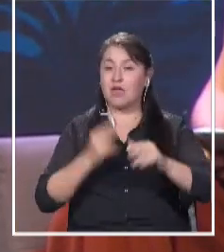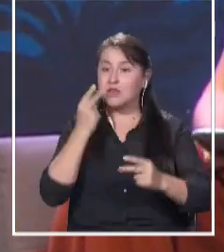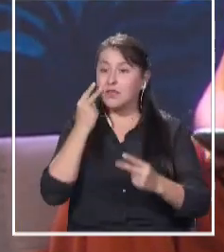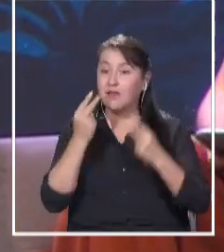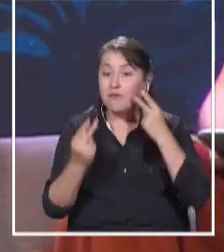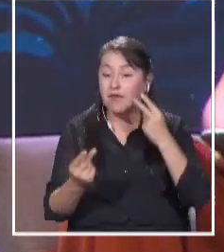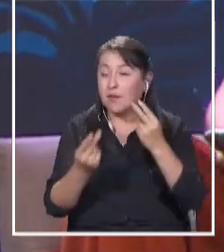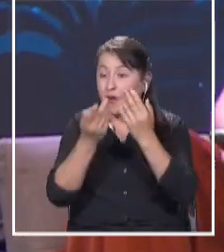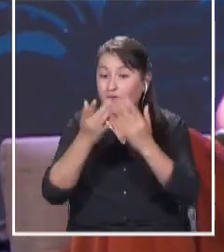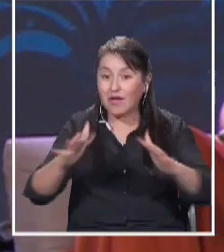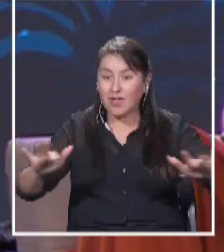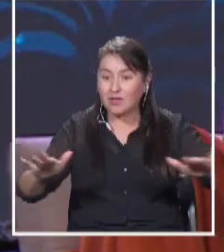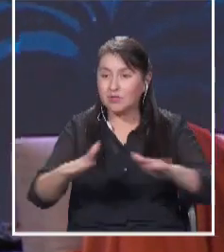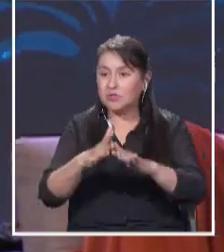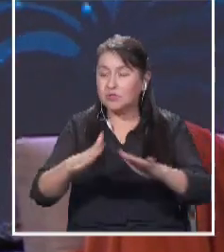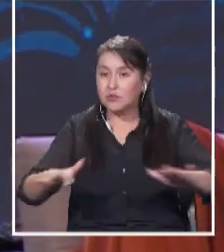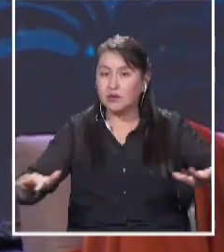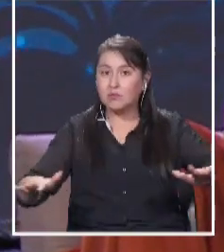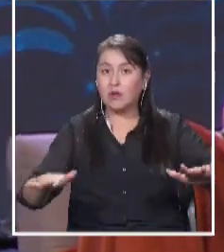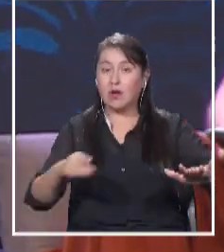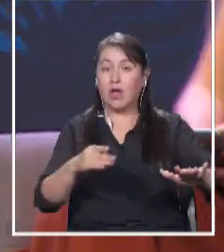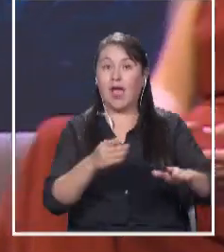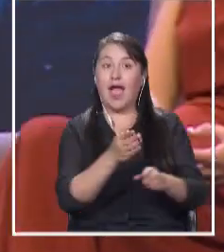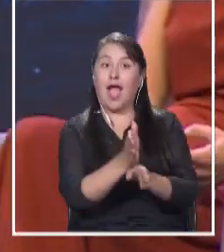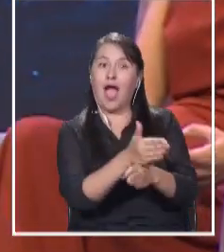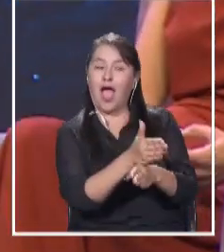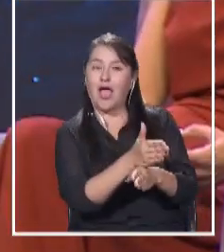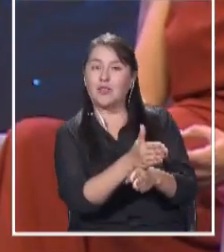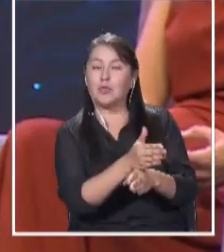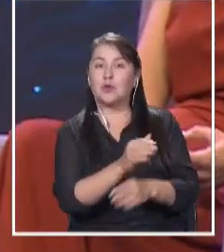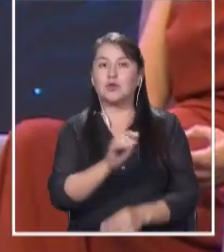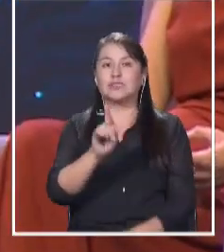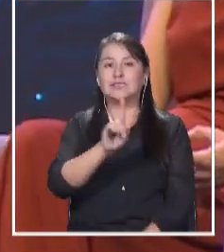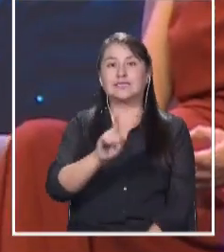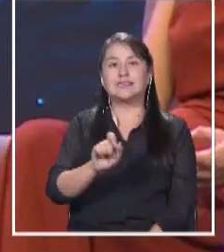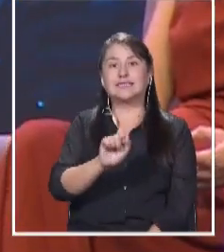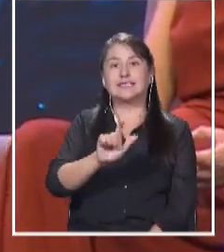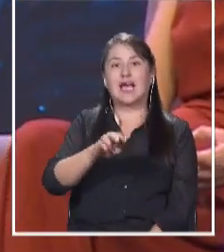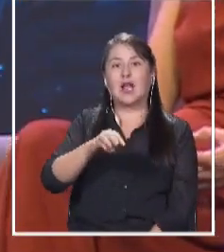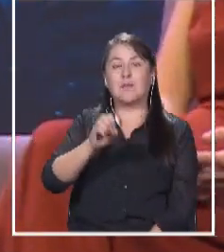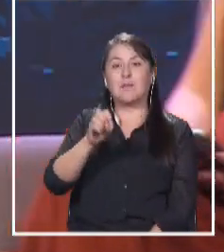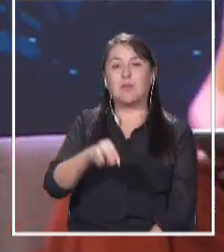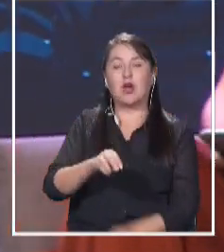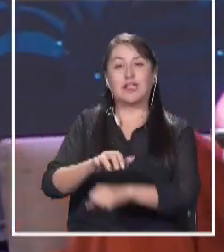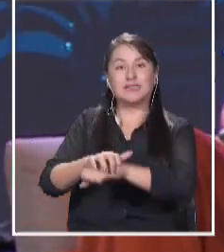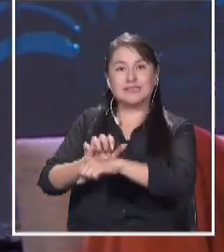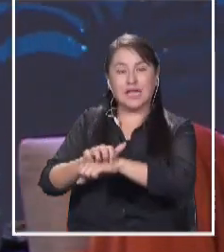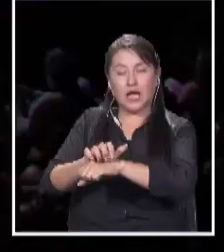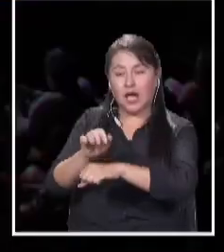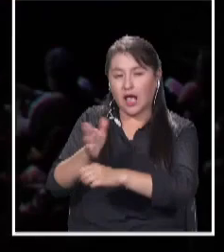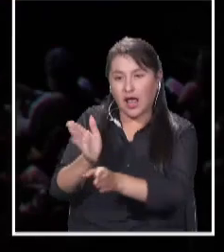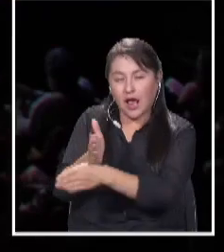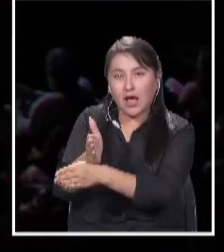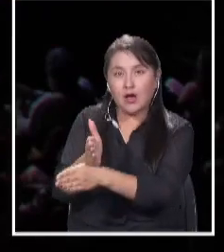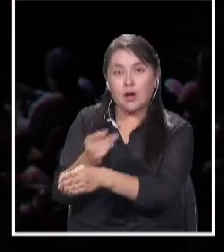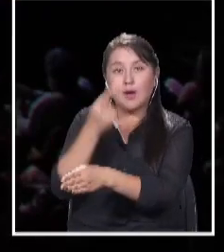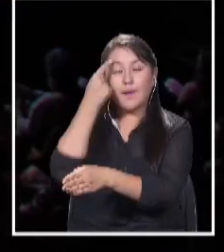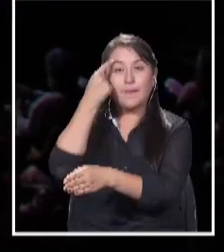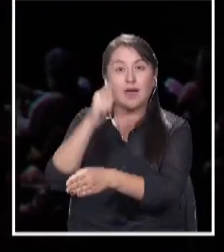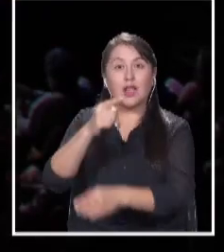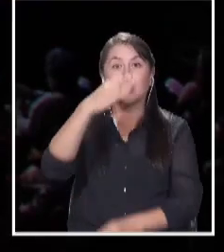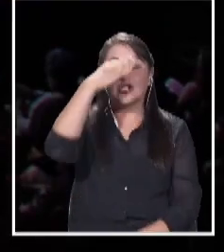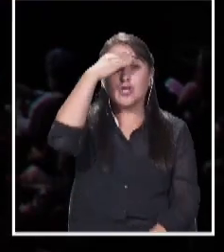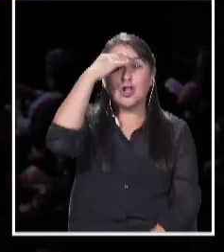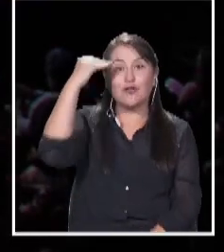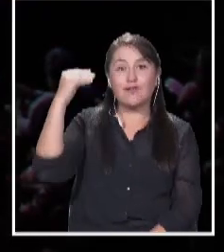eso: el atún, el salmón, todas esas cosas. Pero se nos olvida que la cosa